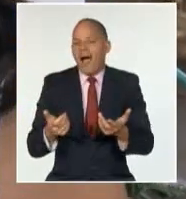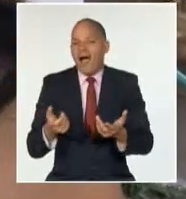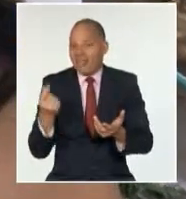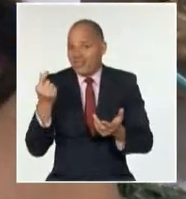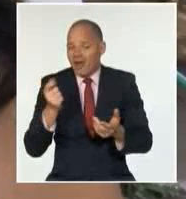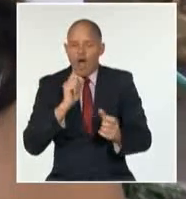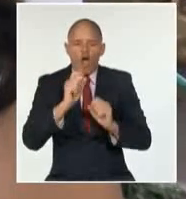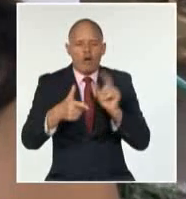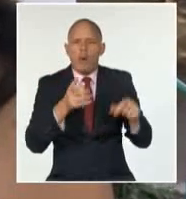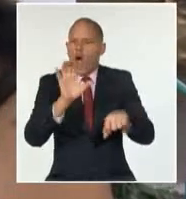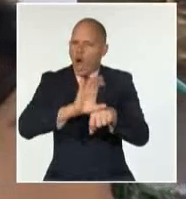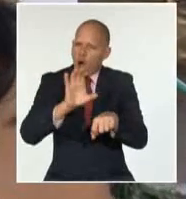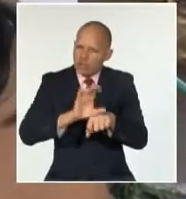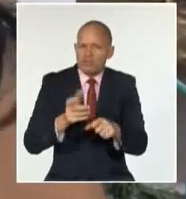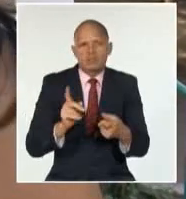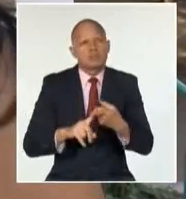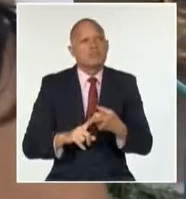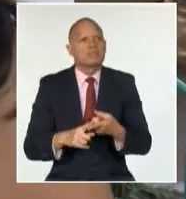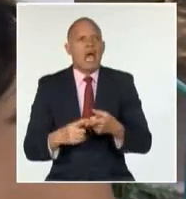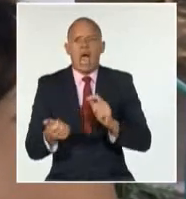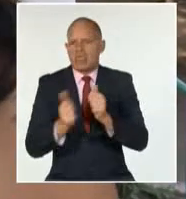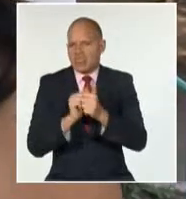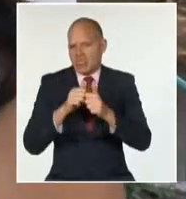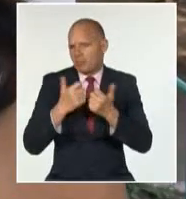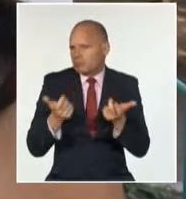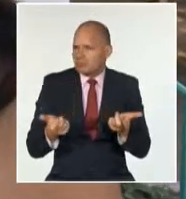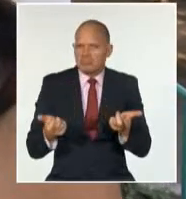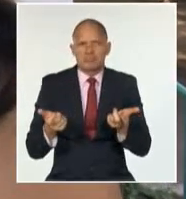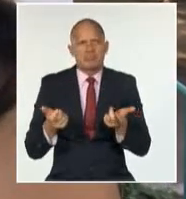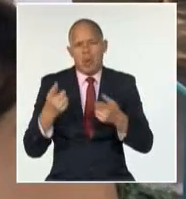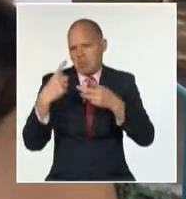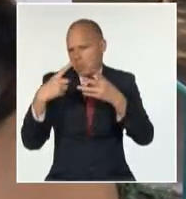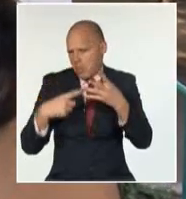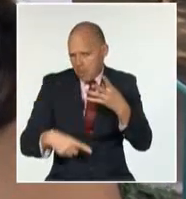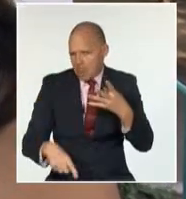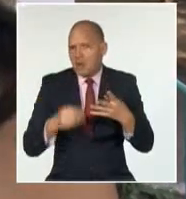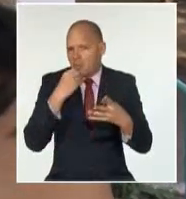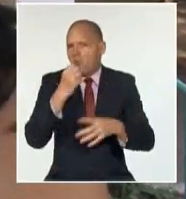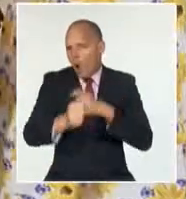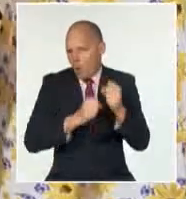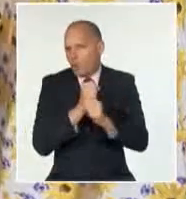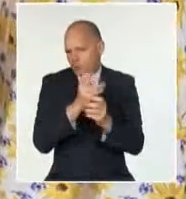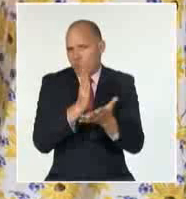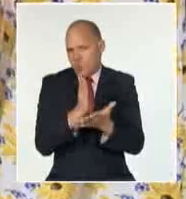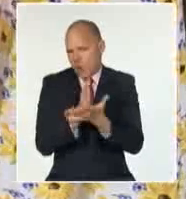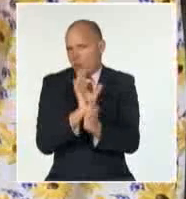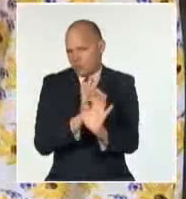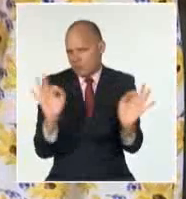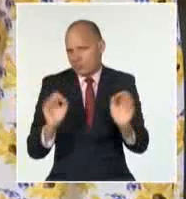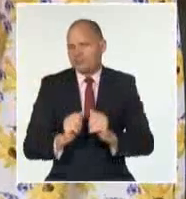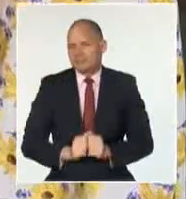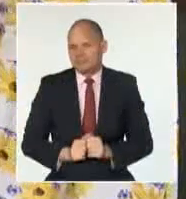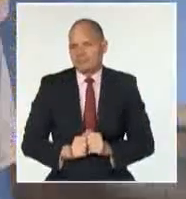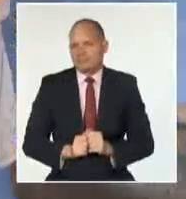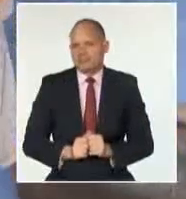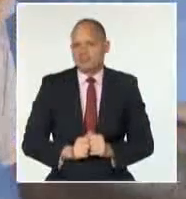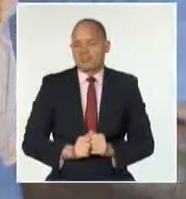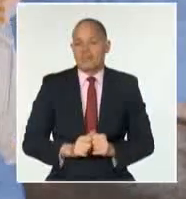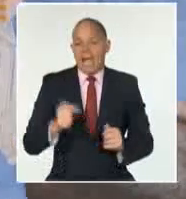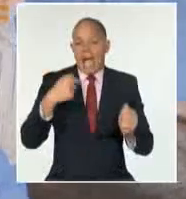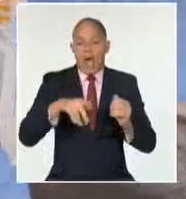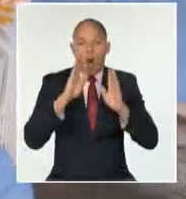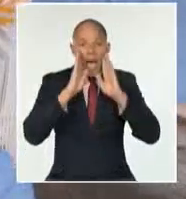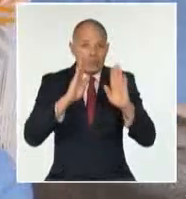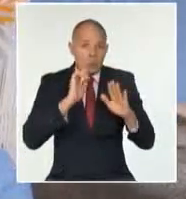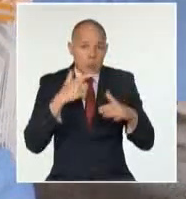material escolar, implementos deportivos y demás utensilios para nuestras escuelas. En principio serán favorecidas escuelas